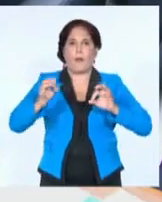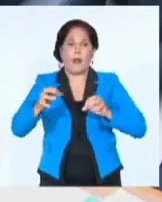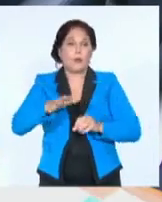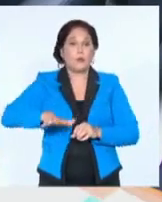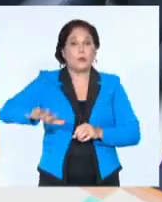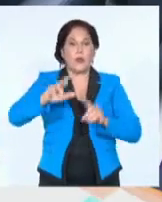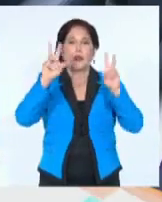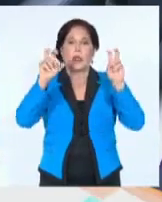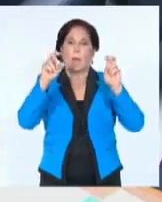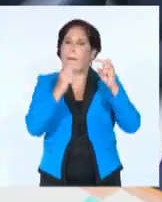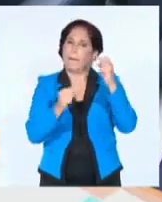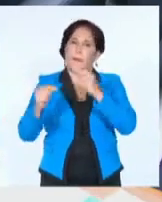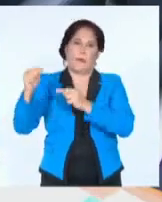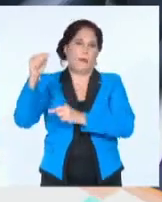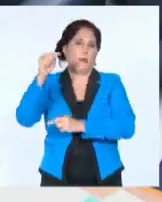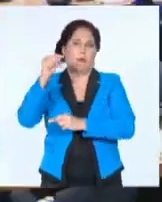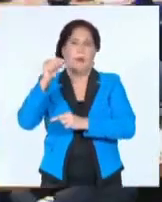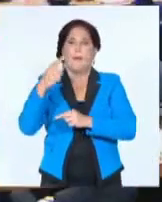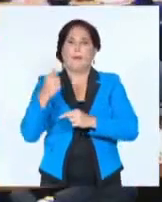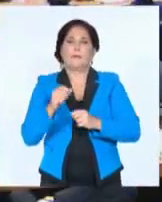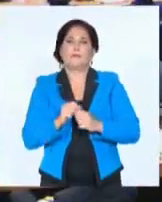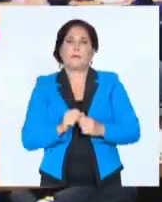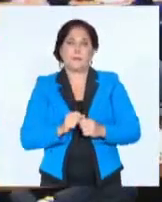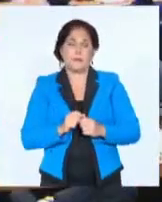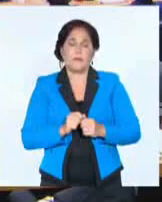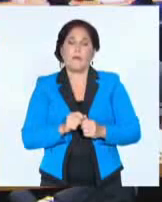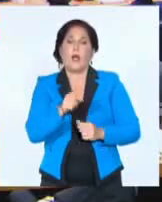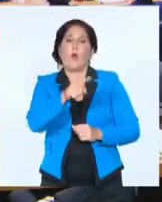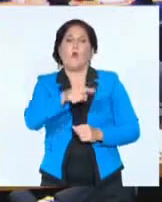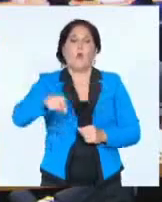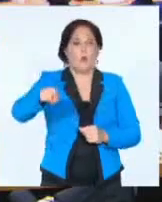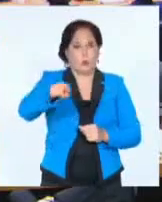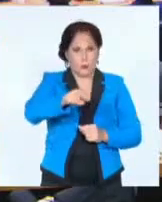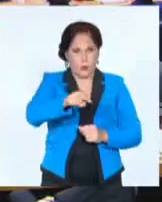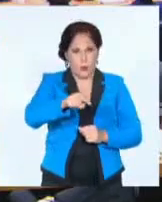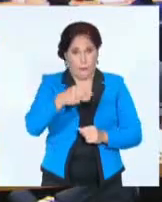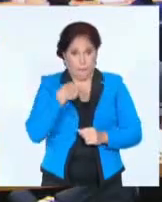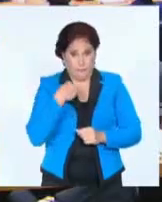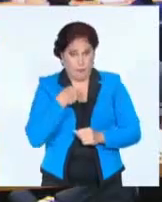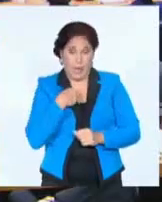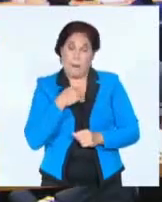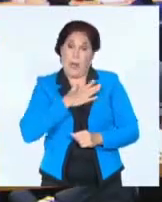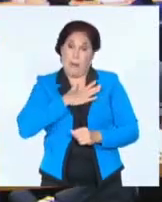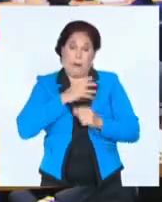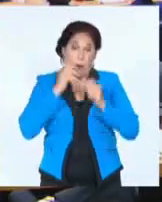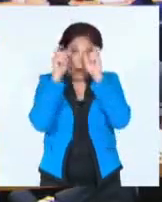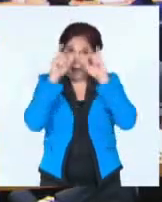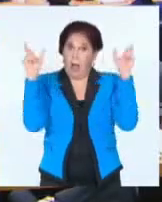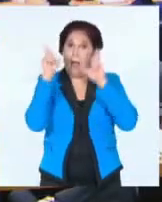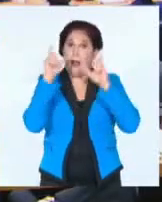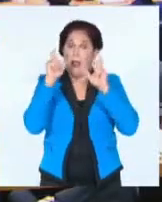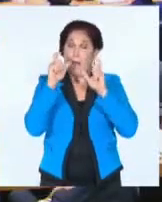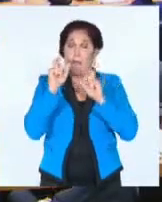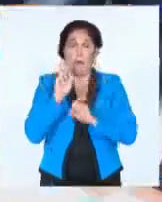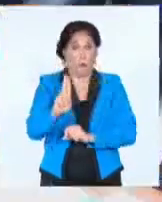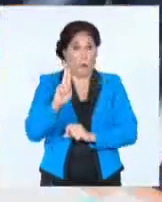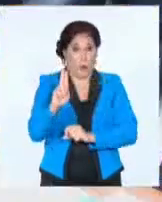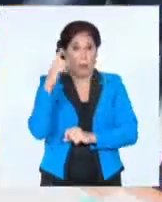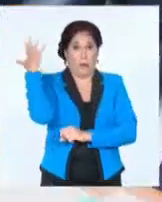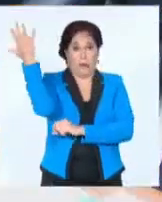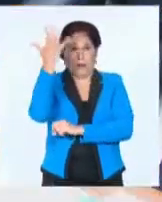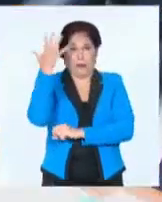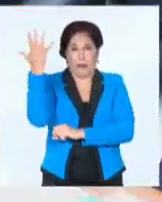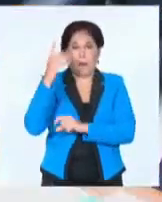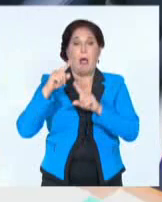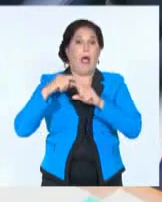temas prioritarios para el sur. Excelencias, las alarmas de la emergencia climática están activadas hace